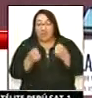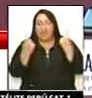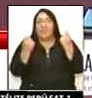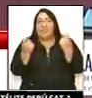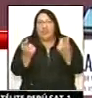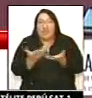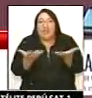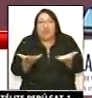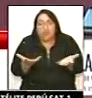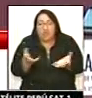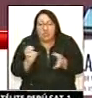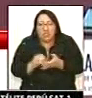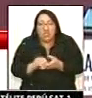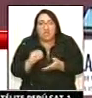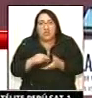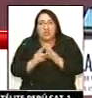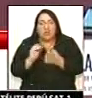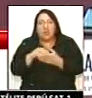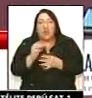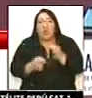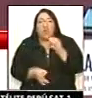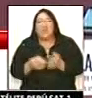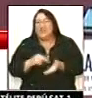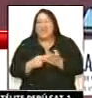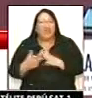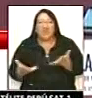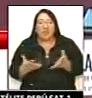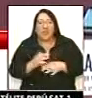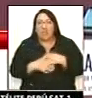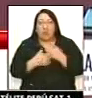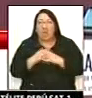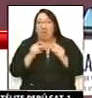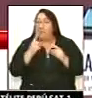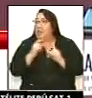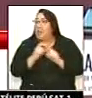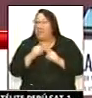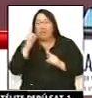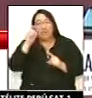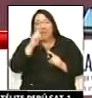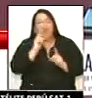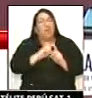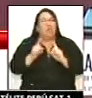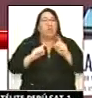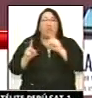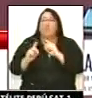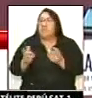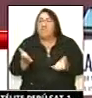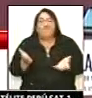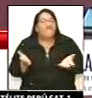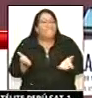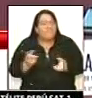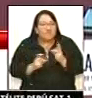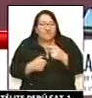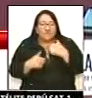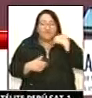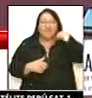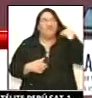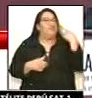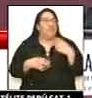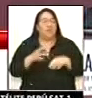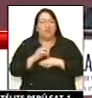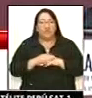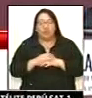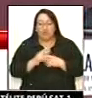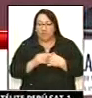entienda que aquí hay que aplicar justicia. Entonces, cuando hablamos todos, a la hora que han mencionado sus exposiciones en general, lo primero que han hablado es un tema